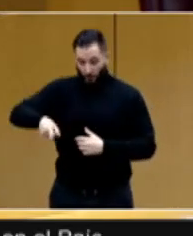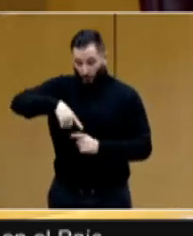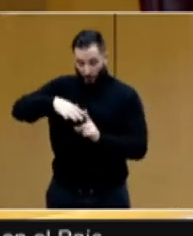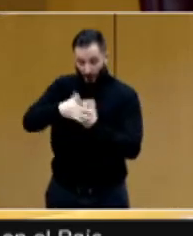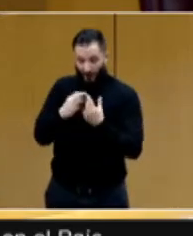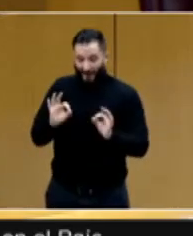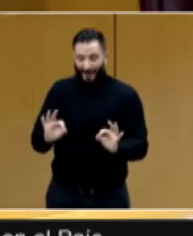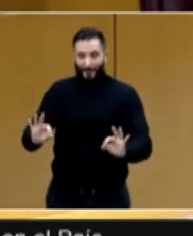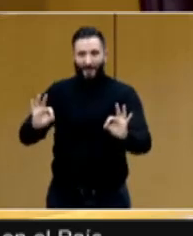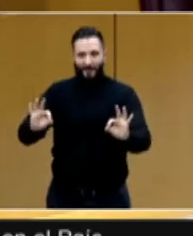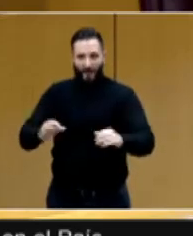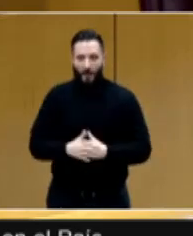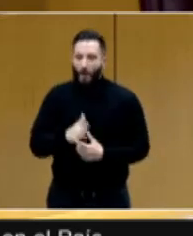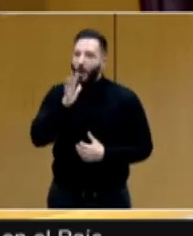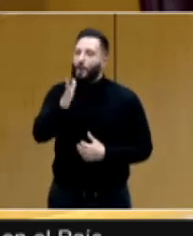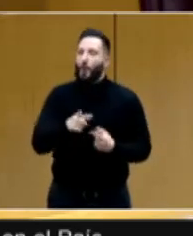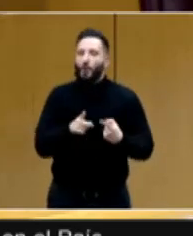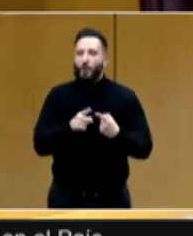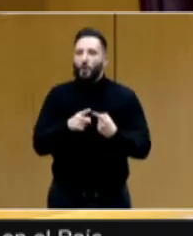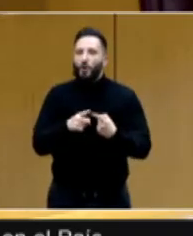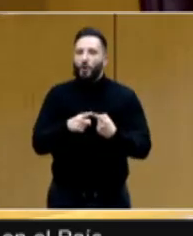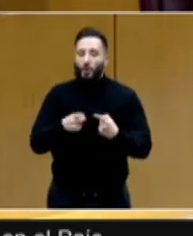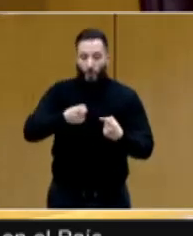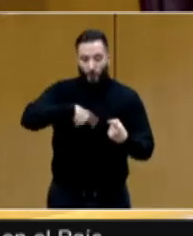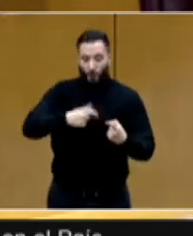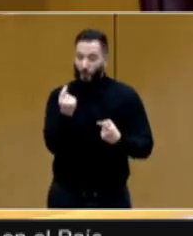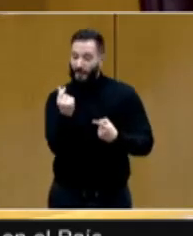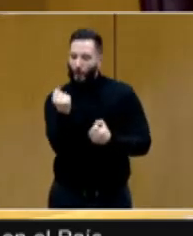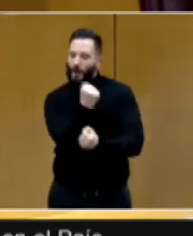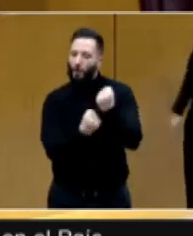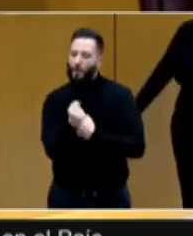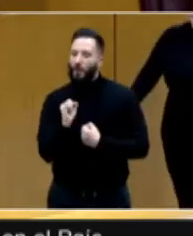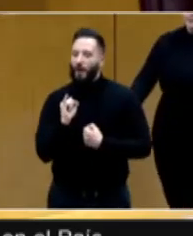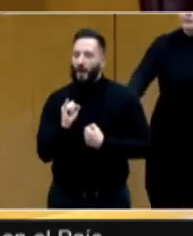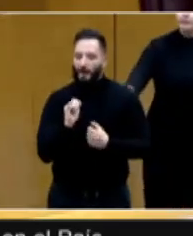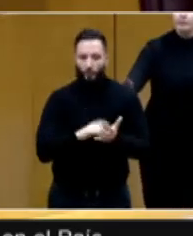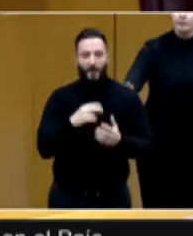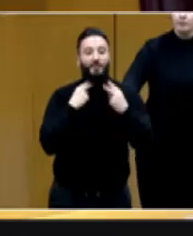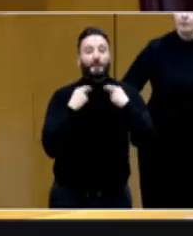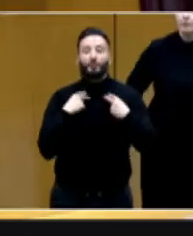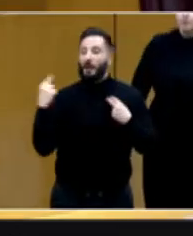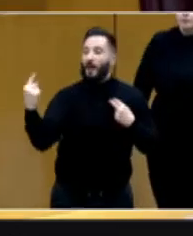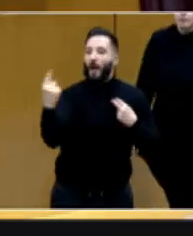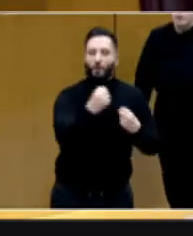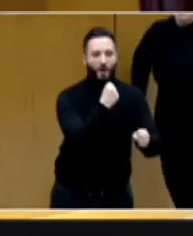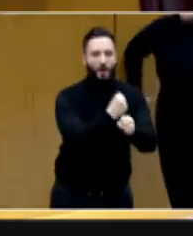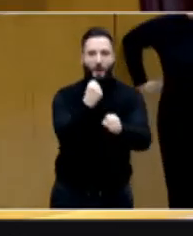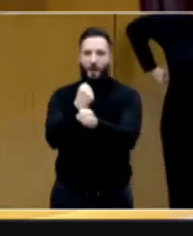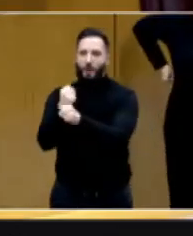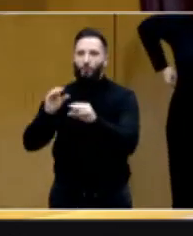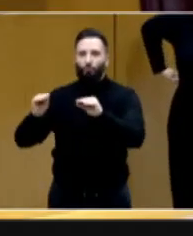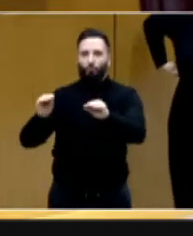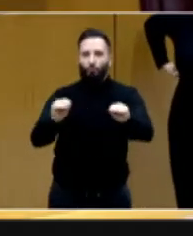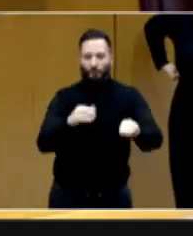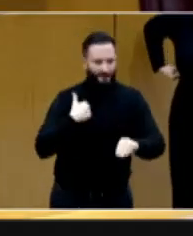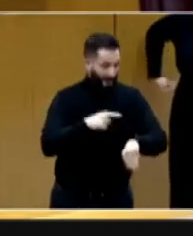porque uno tenemos con cierto económico y por lo tanto cada una de las diputaciones Ha tenido que hacer sus deberes Sí sí Ahora mismo termino y dos